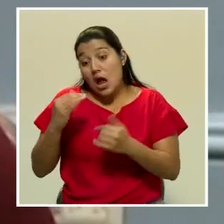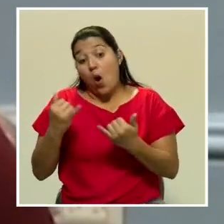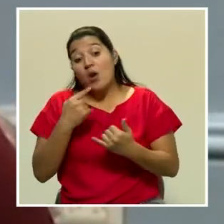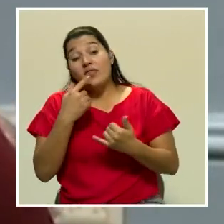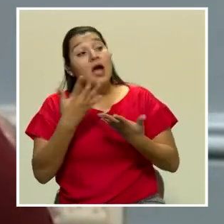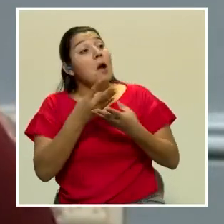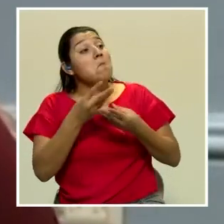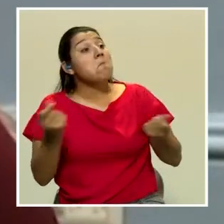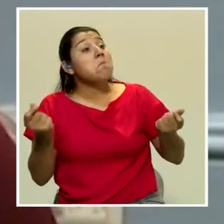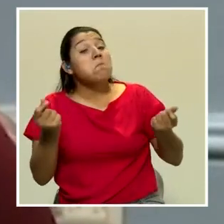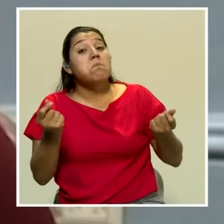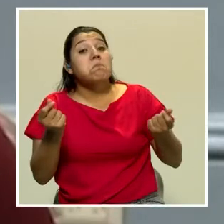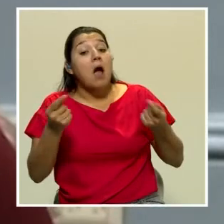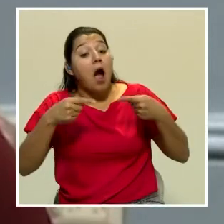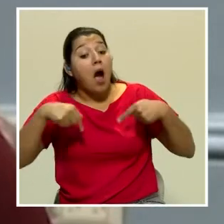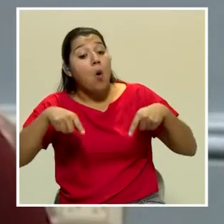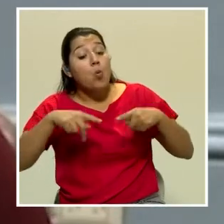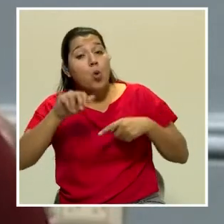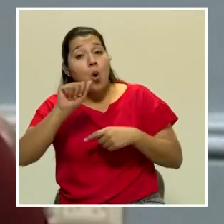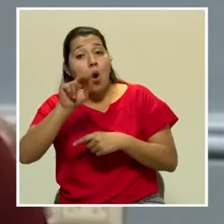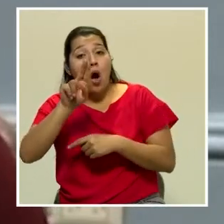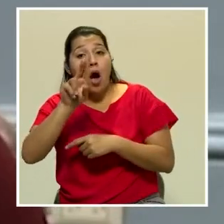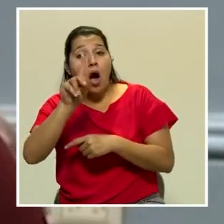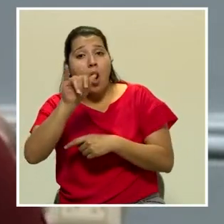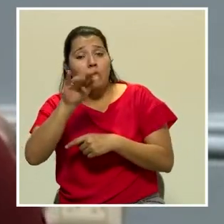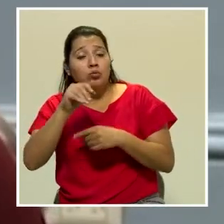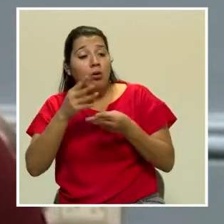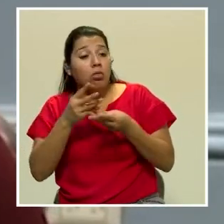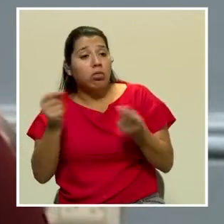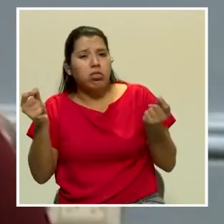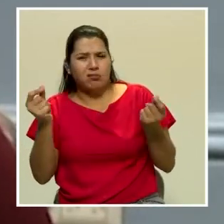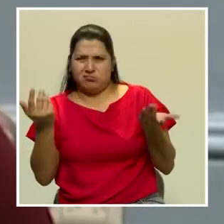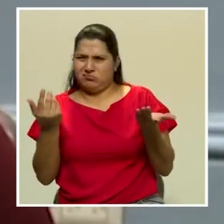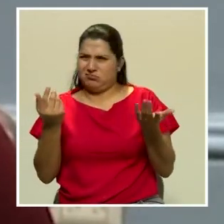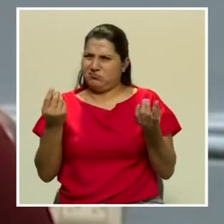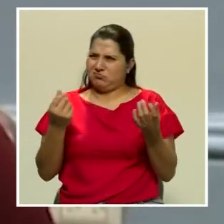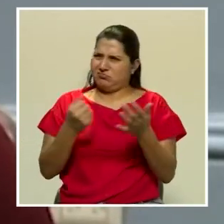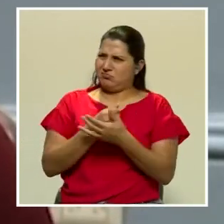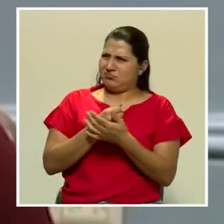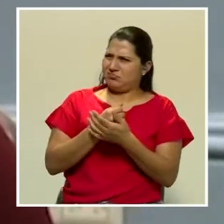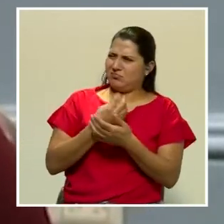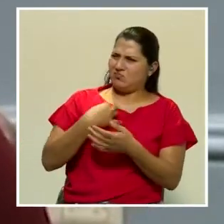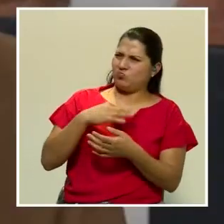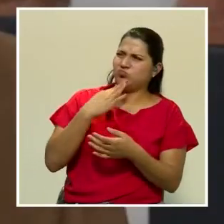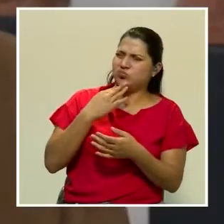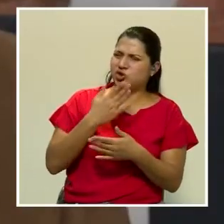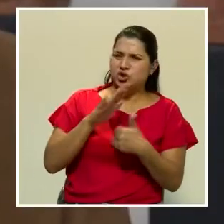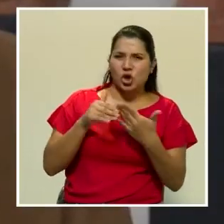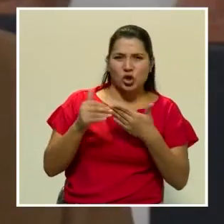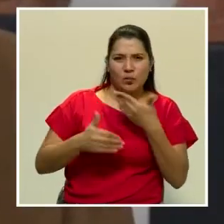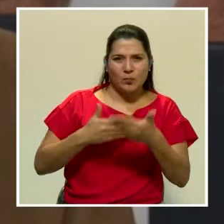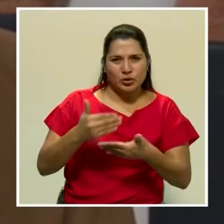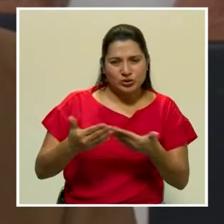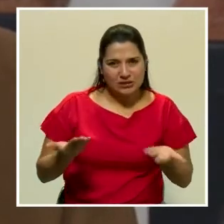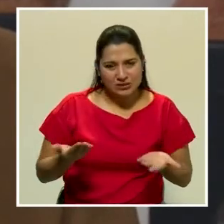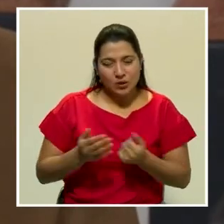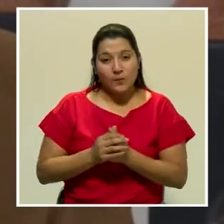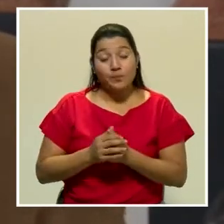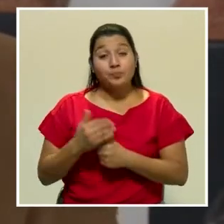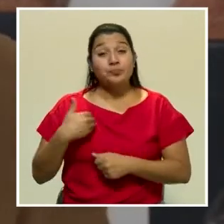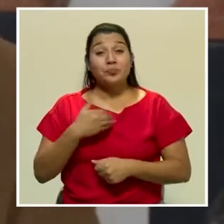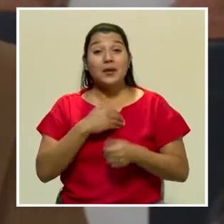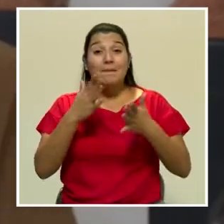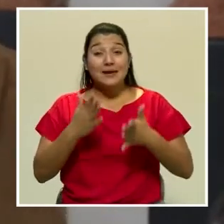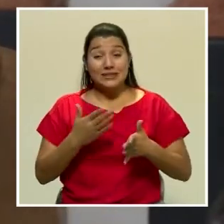audio, pues genera pues una decepción total de todo lo que se ha manejado en este proceso. El ministro de la Presidencia,